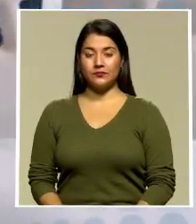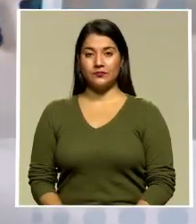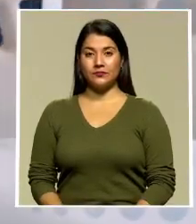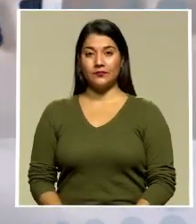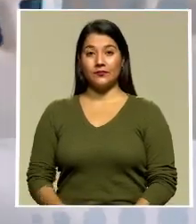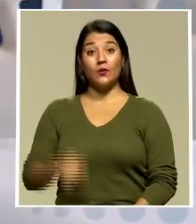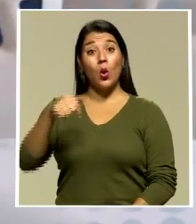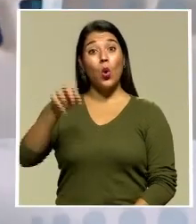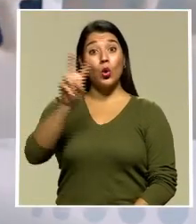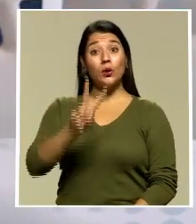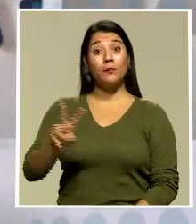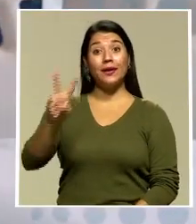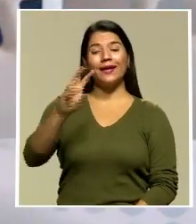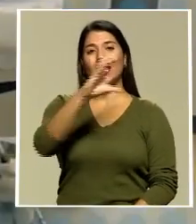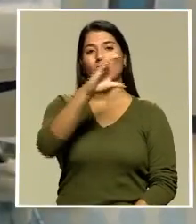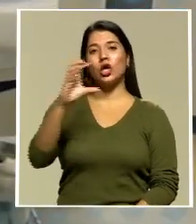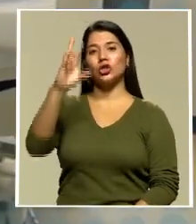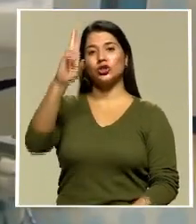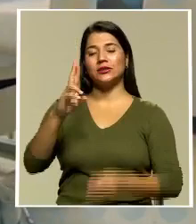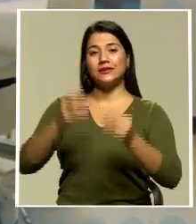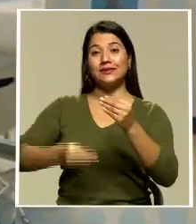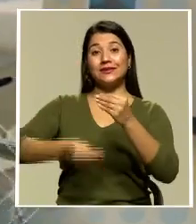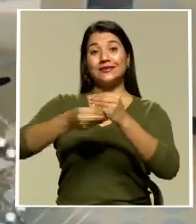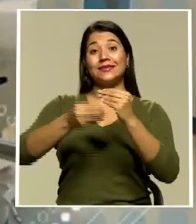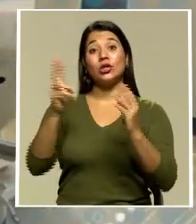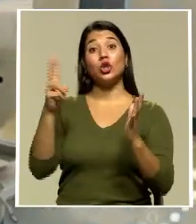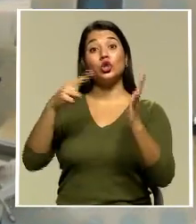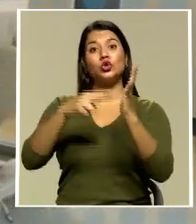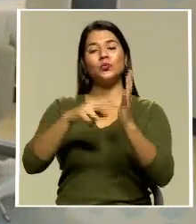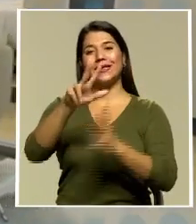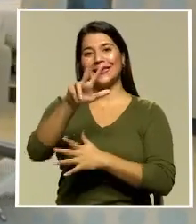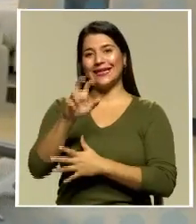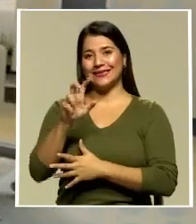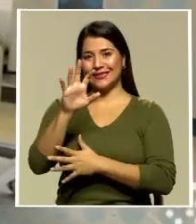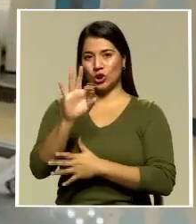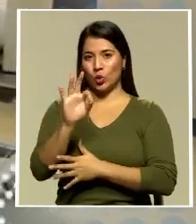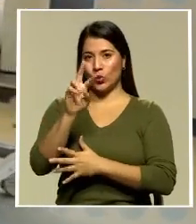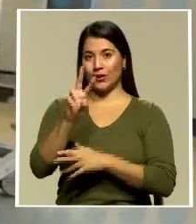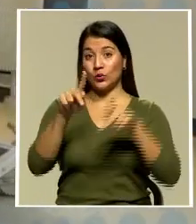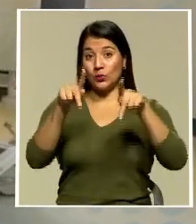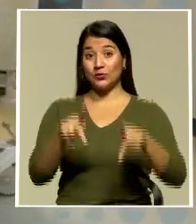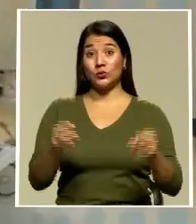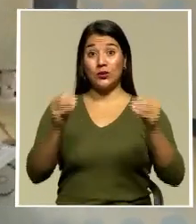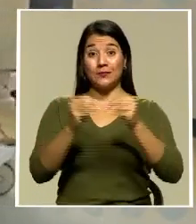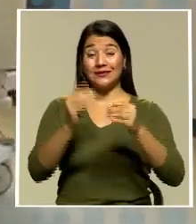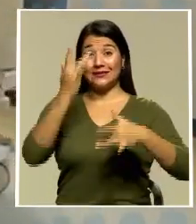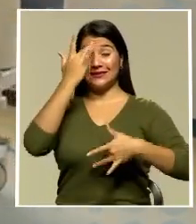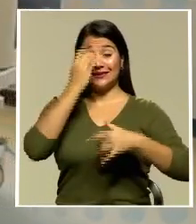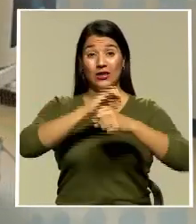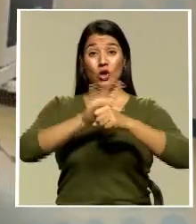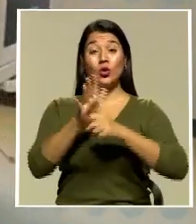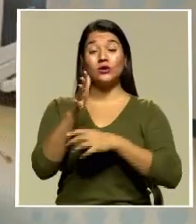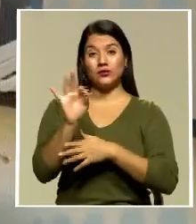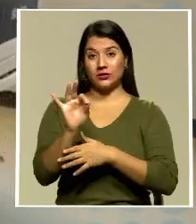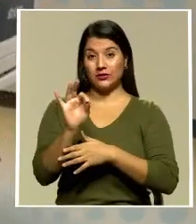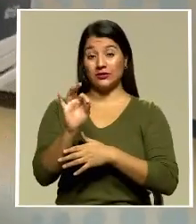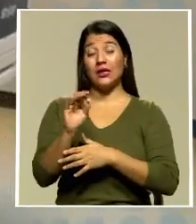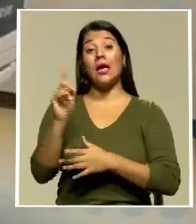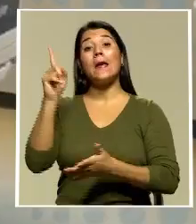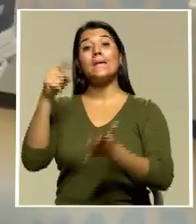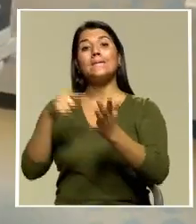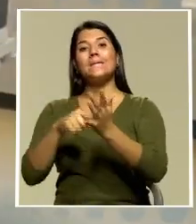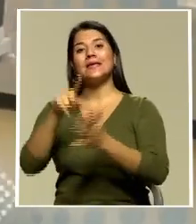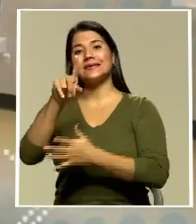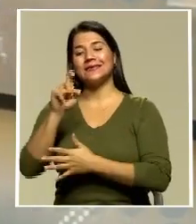Este viernes el país registra 2.392 nuevos casos de COVID-19 y un total de